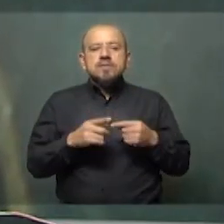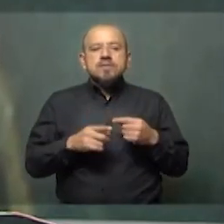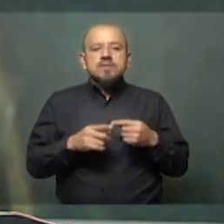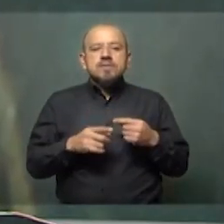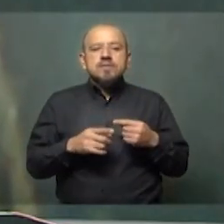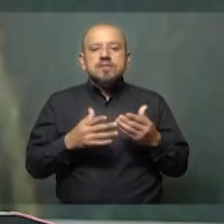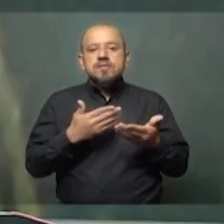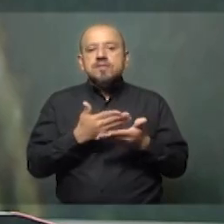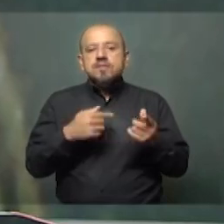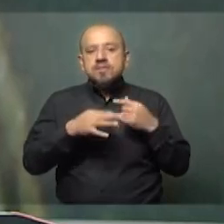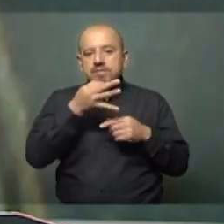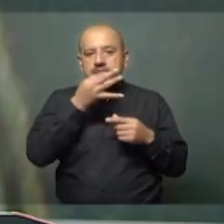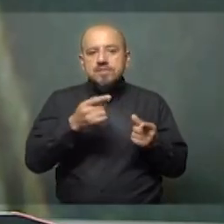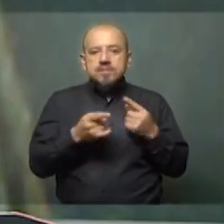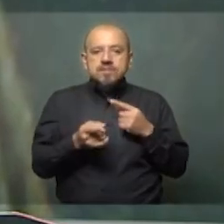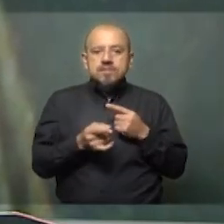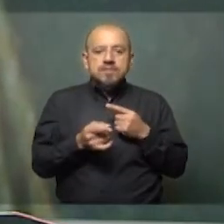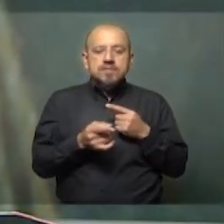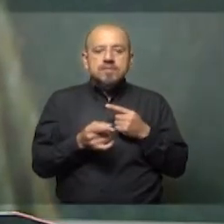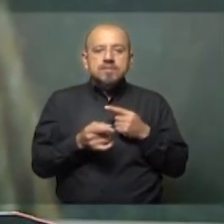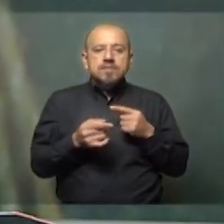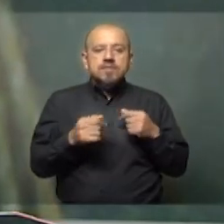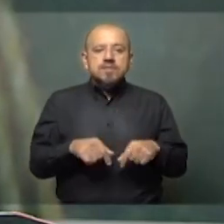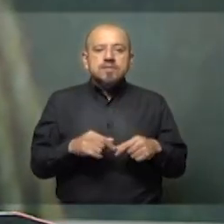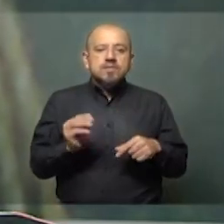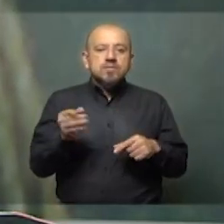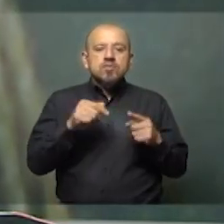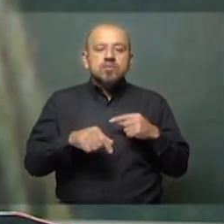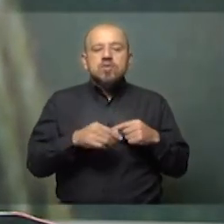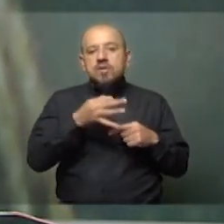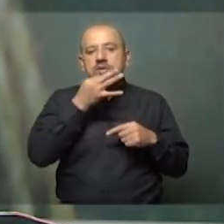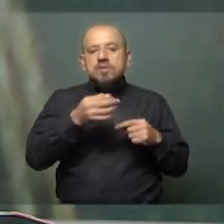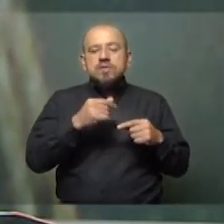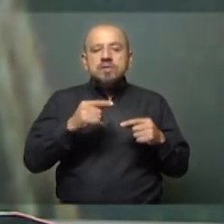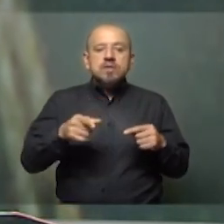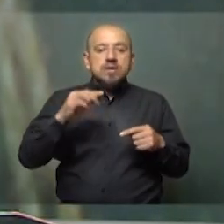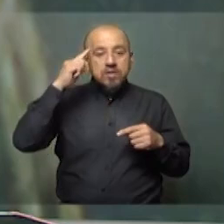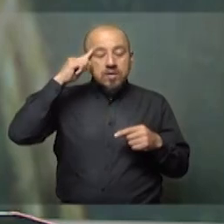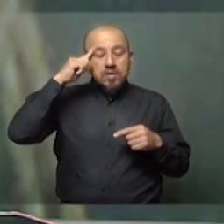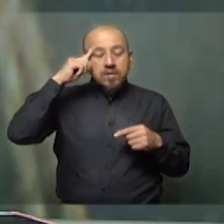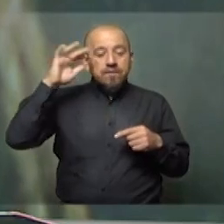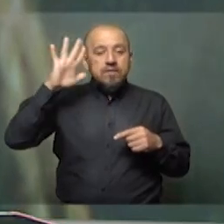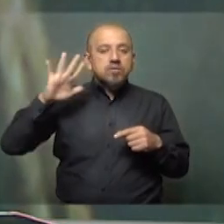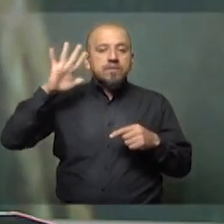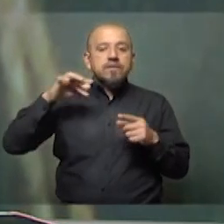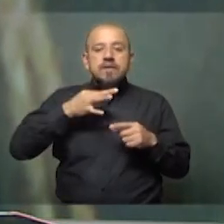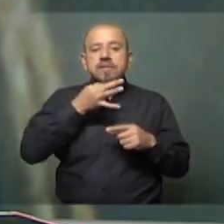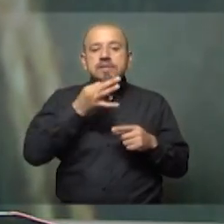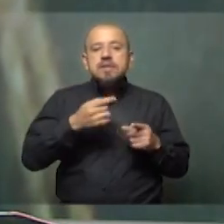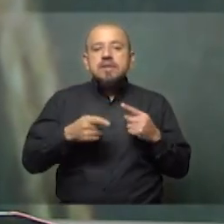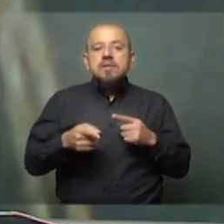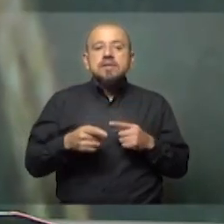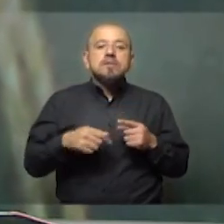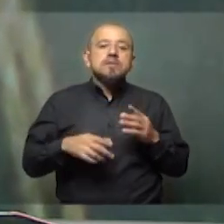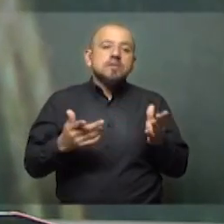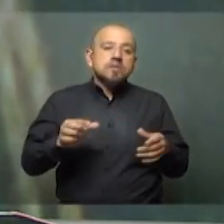de la compensación Carlos teniendo en cuenta todo esto que decía si es que escuchábamos a la doctora en filosofía Andrea carriquiri en el tate de arranque que decía